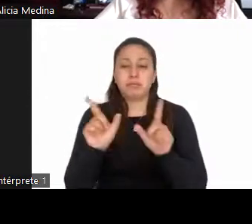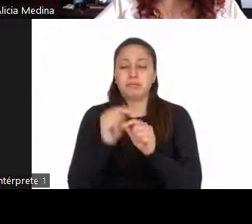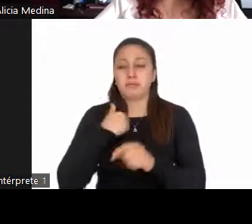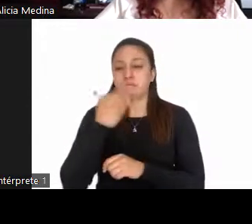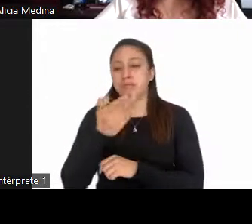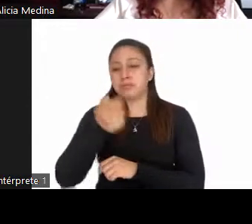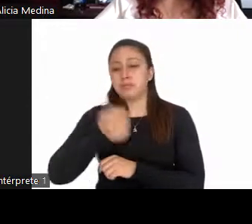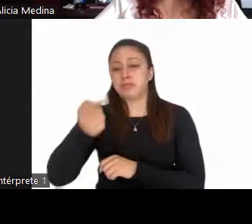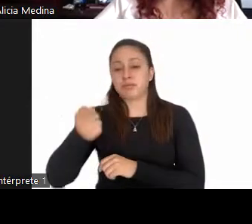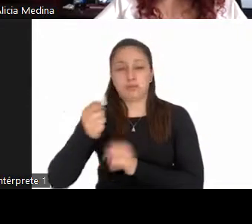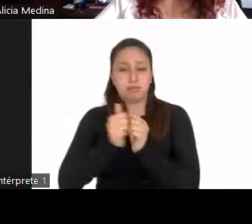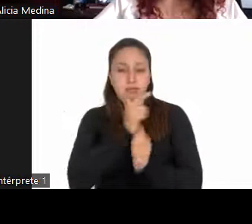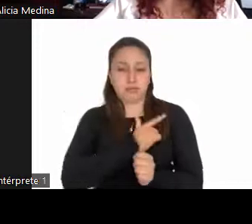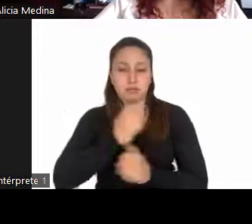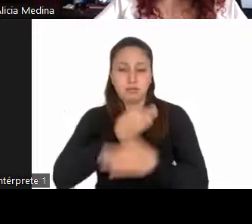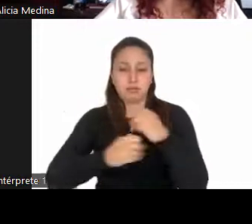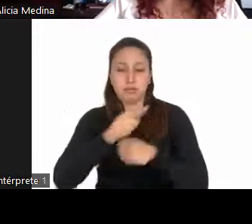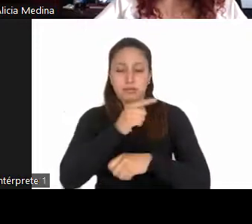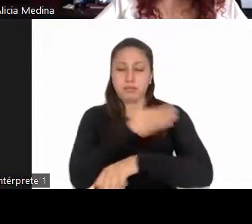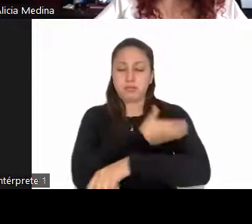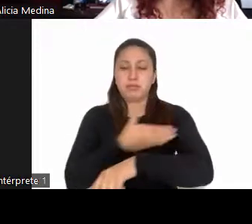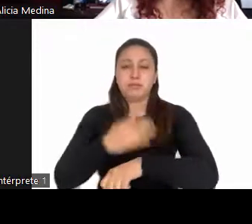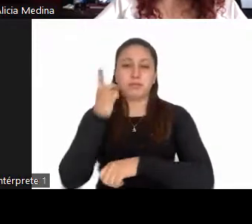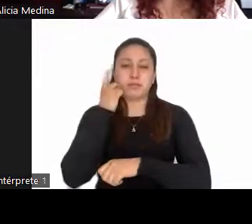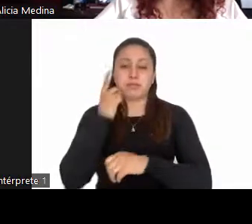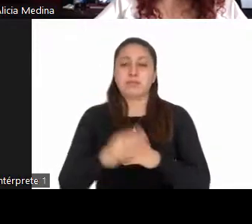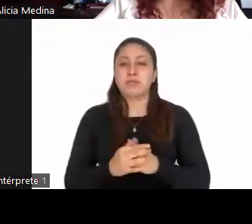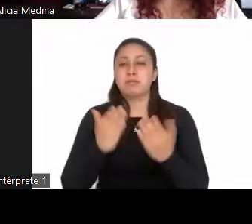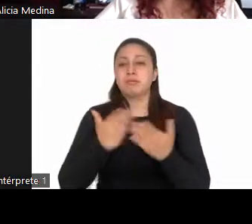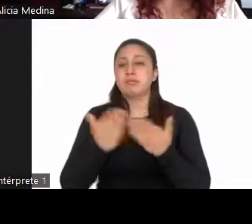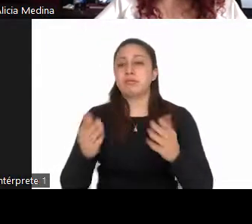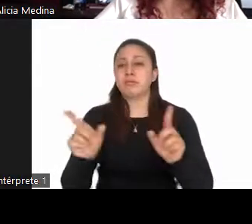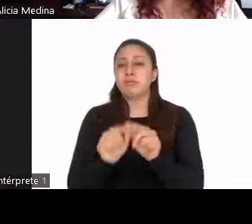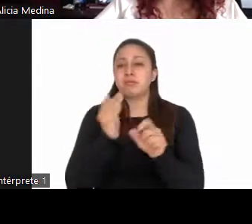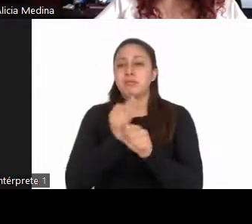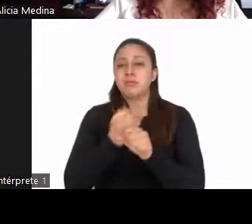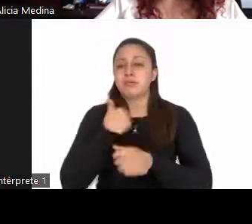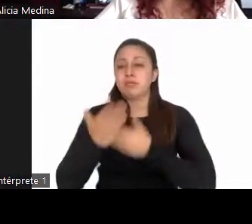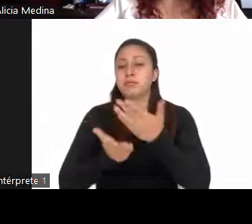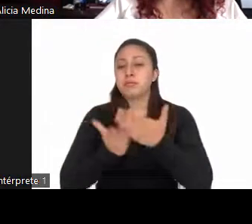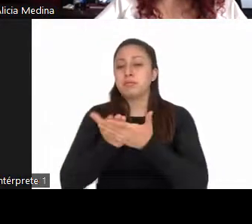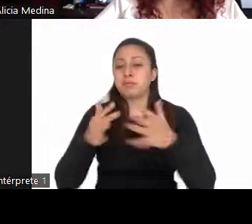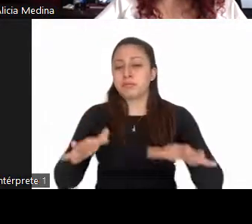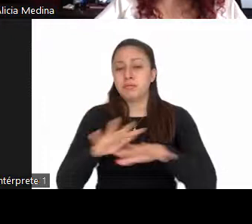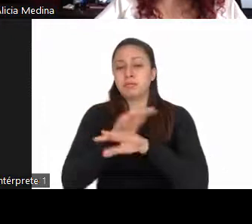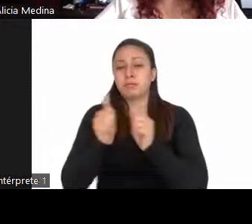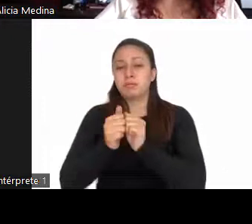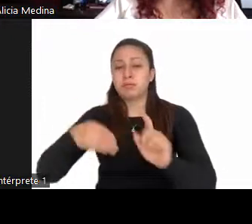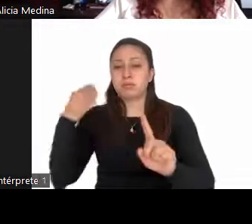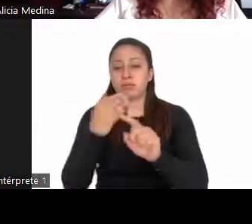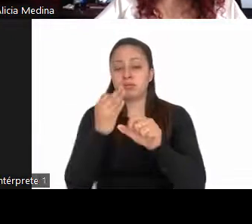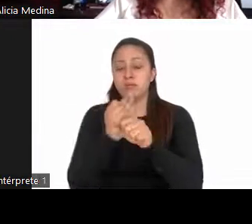con mucho gusto. En este sentido, sí quisiera realizar una modificación al resolutivo que tiene el